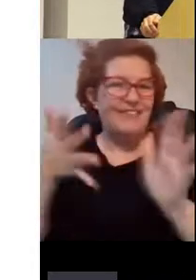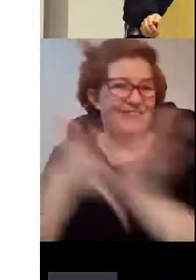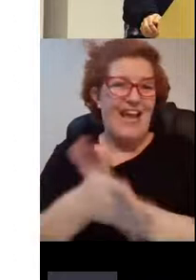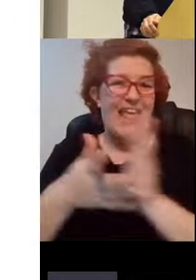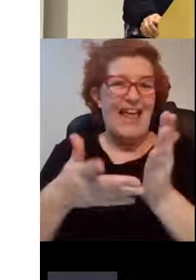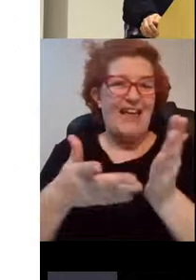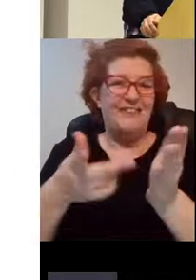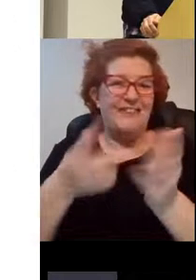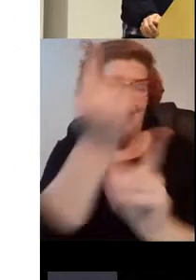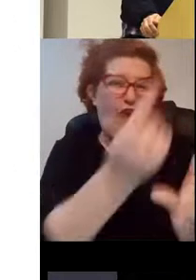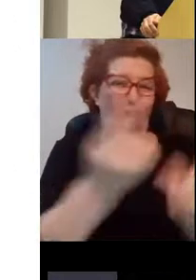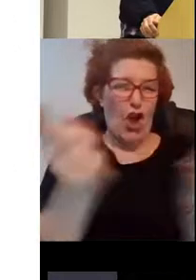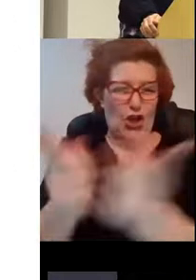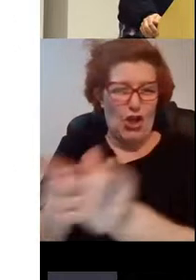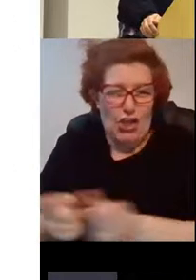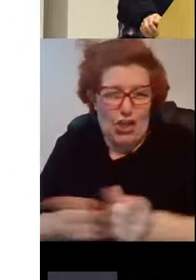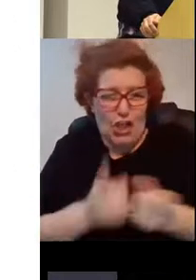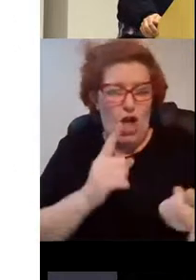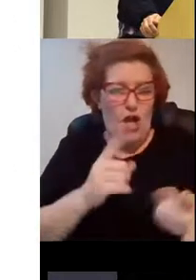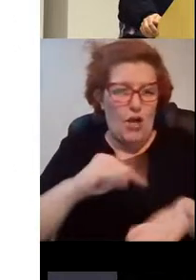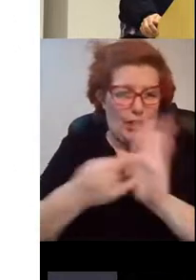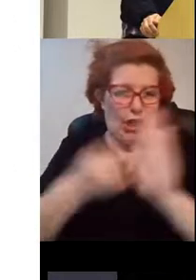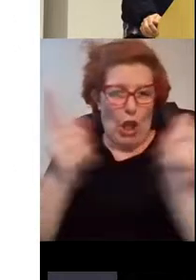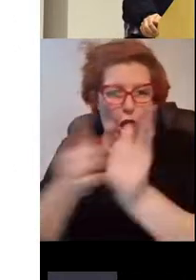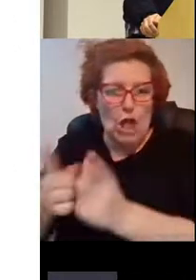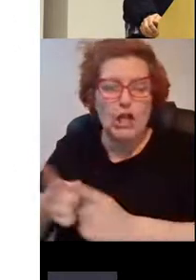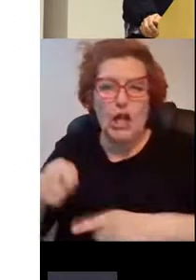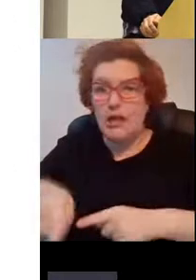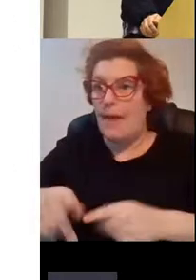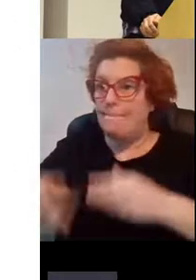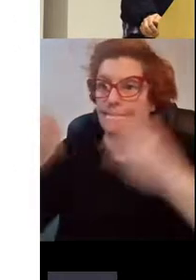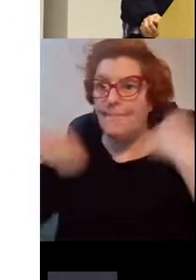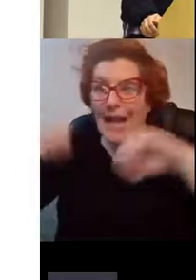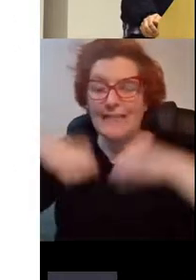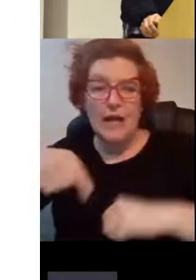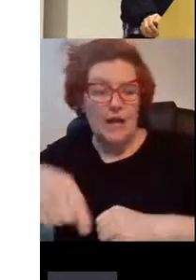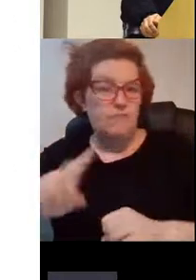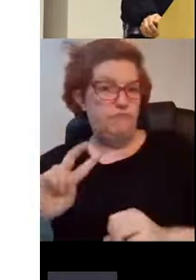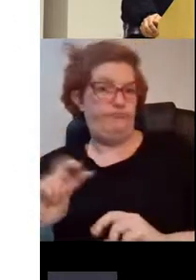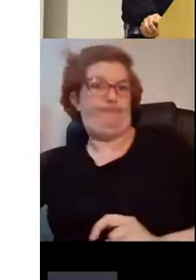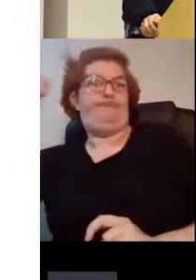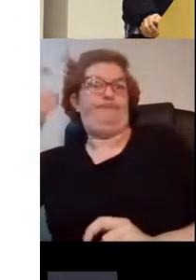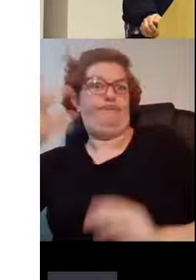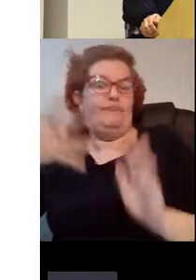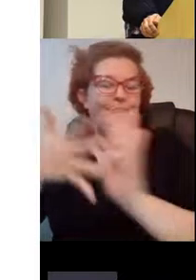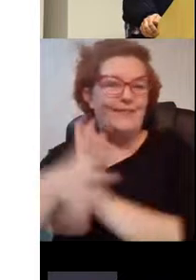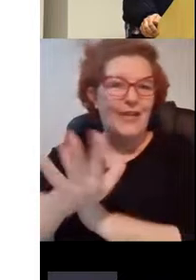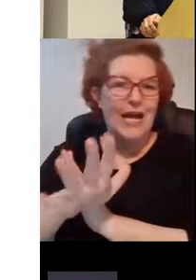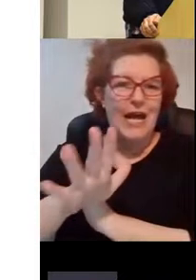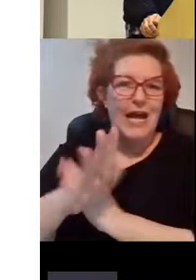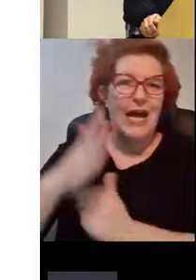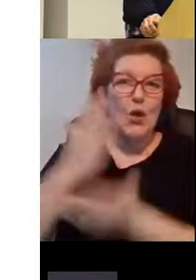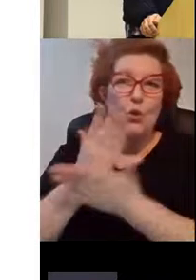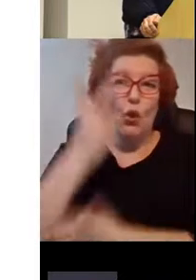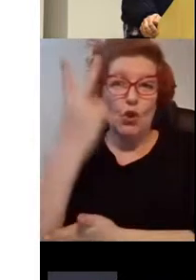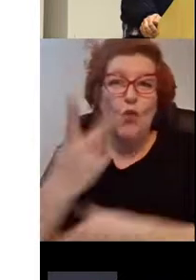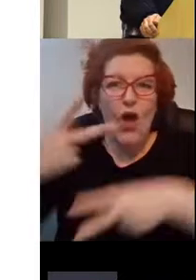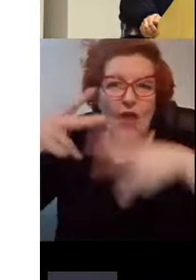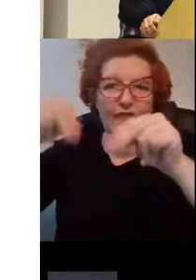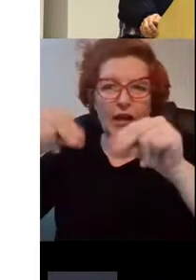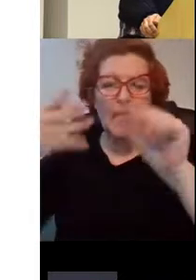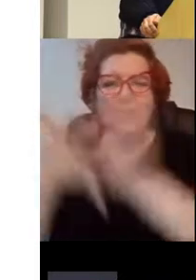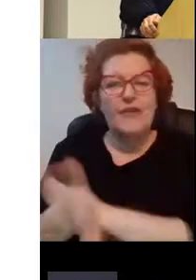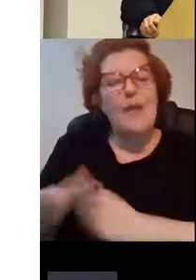hacer esta práctica innovadora era, al final de segundo, obligarles o proponerles a hacer un